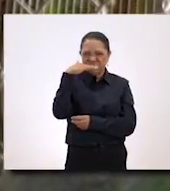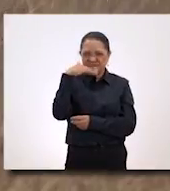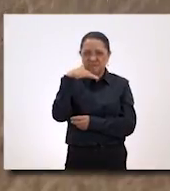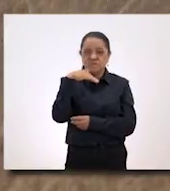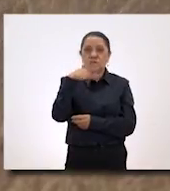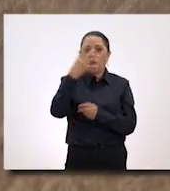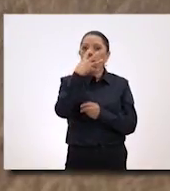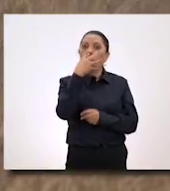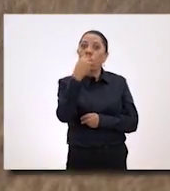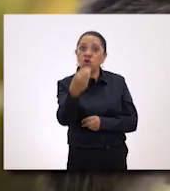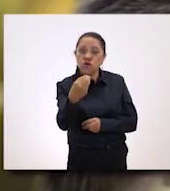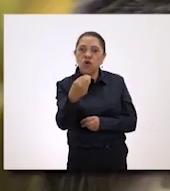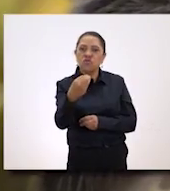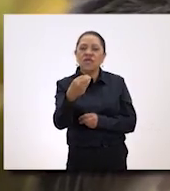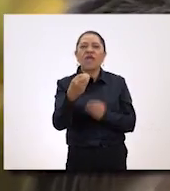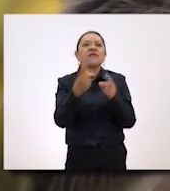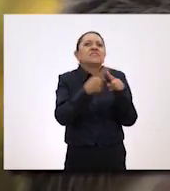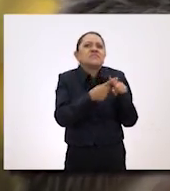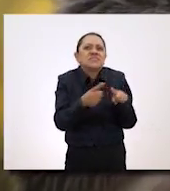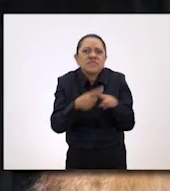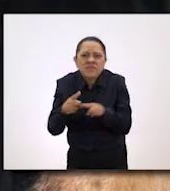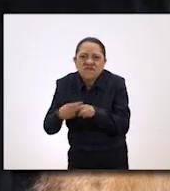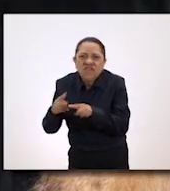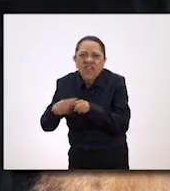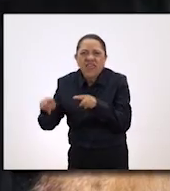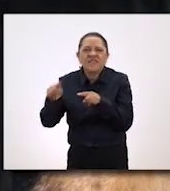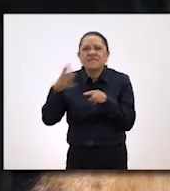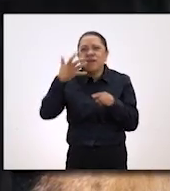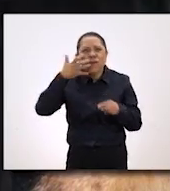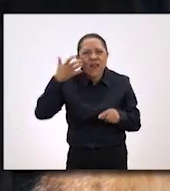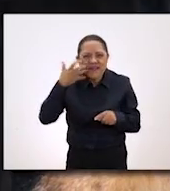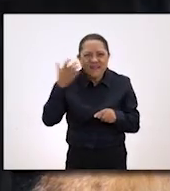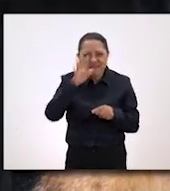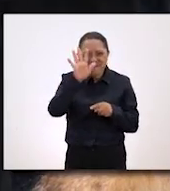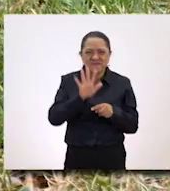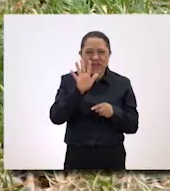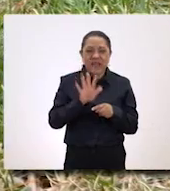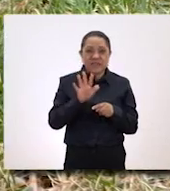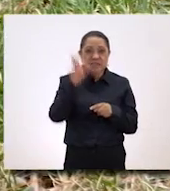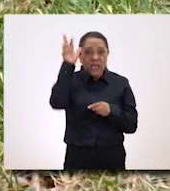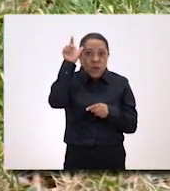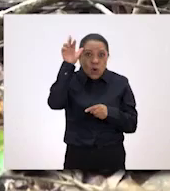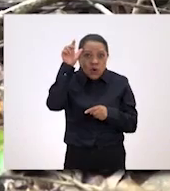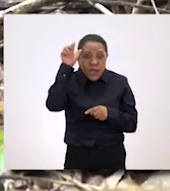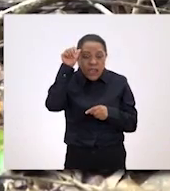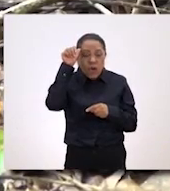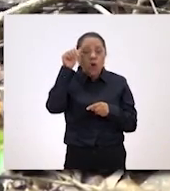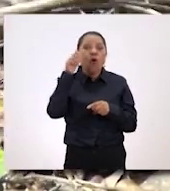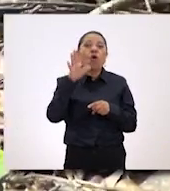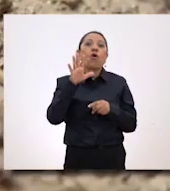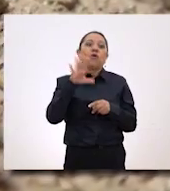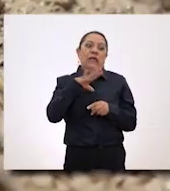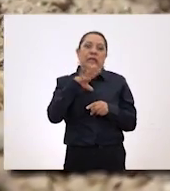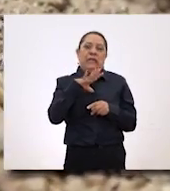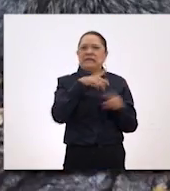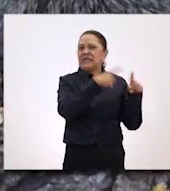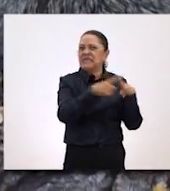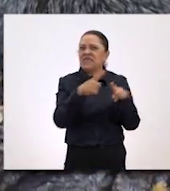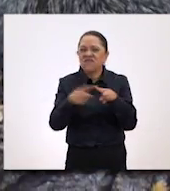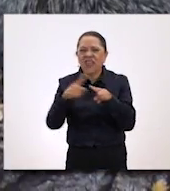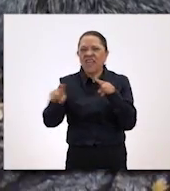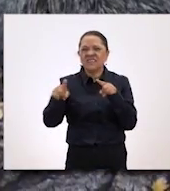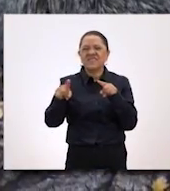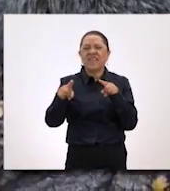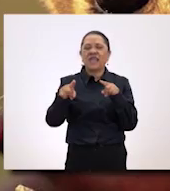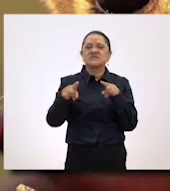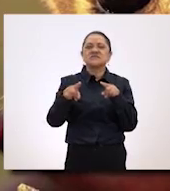zorrillo, coyote, tlacuache, lince o gato montés, conejo, coatí, tuza,